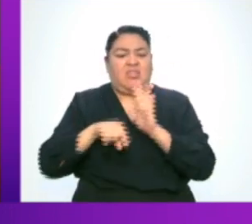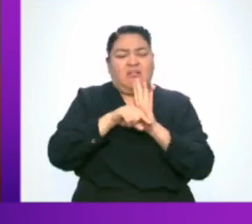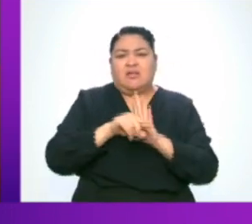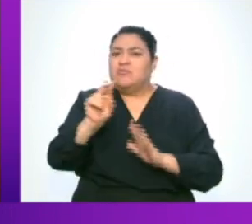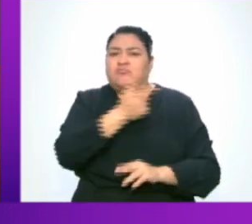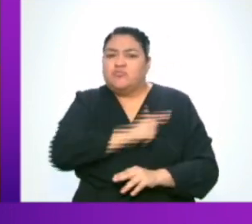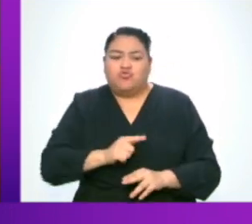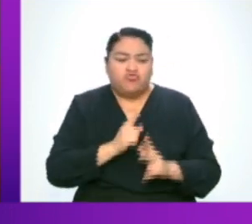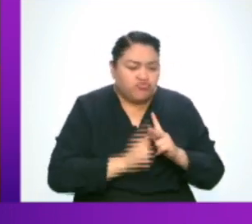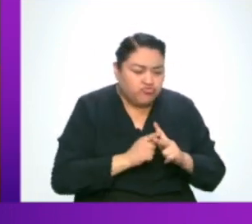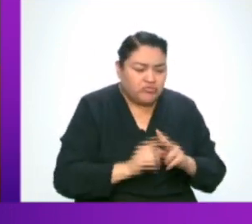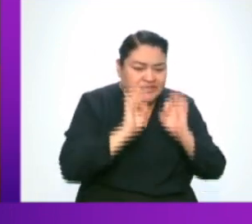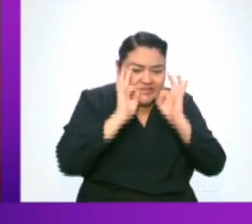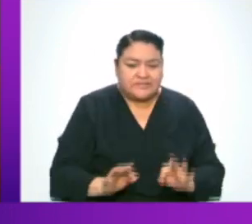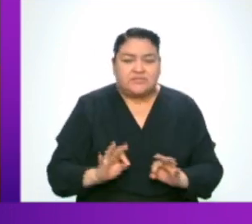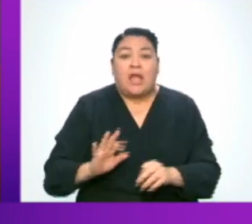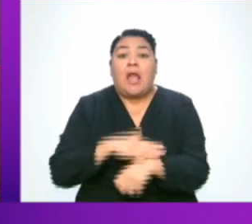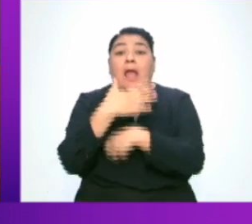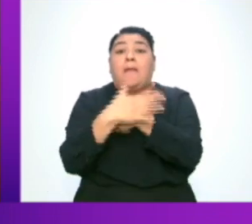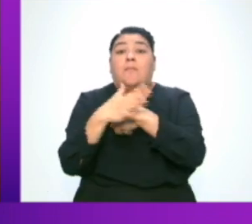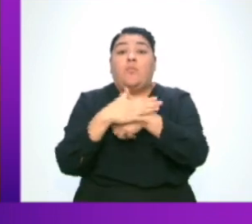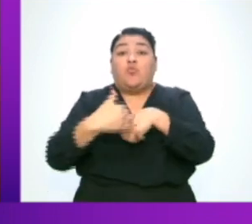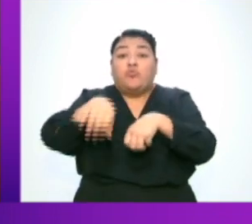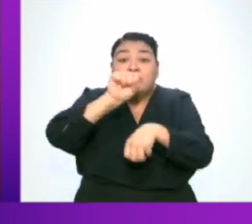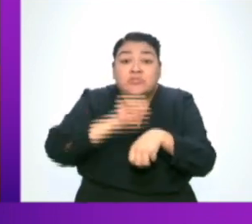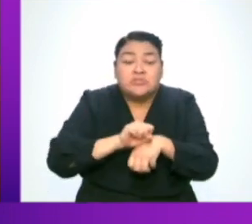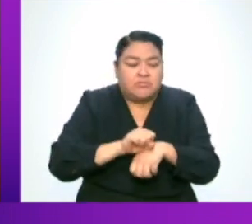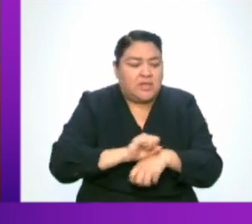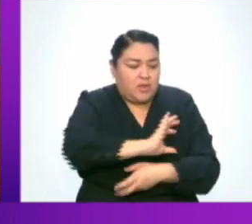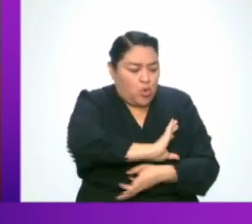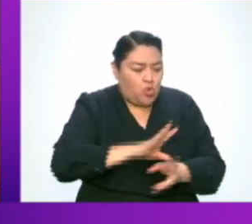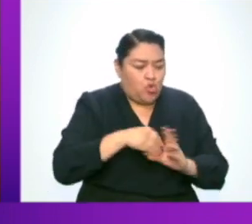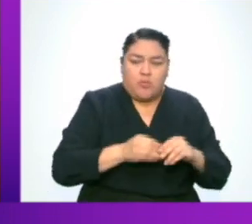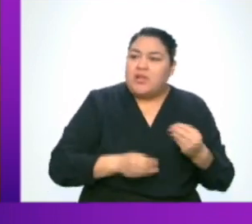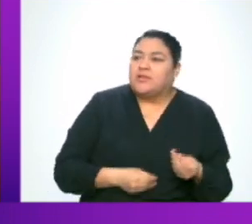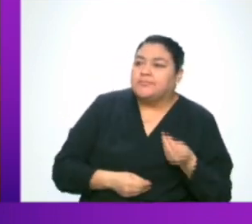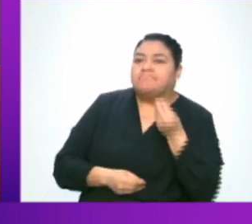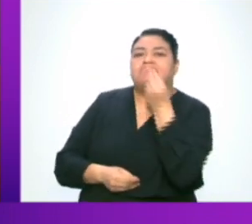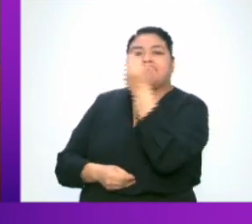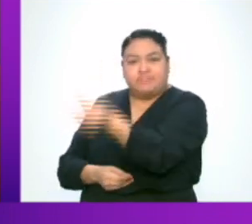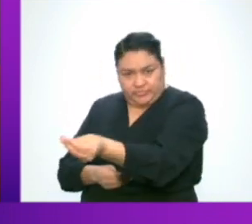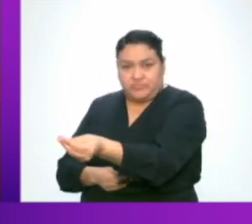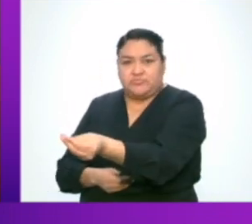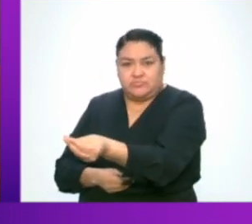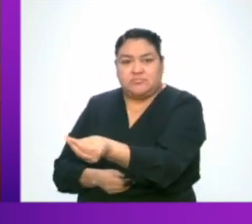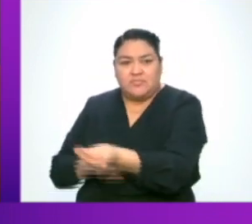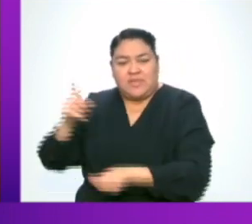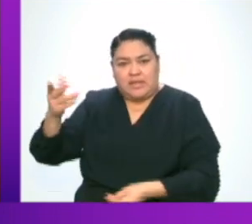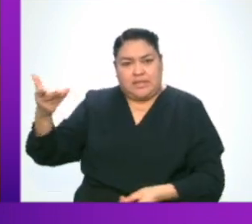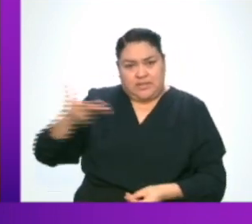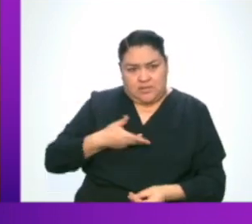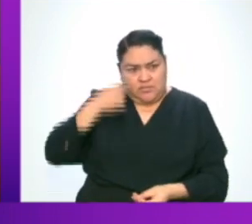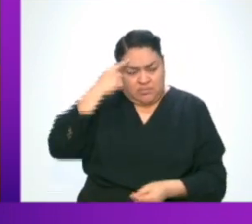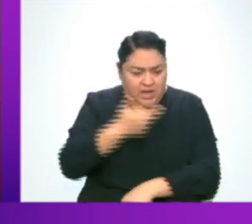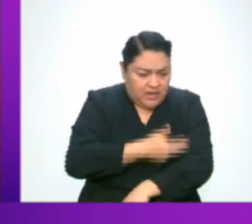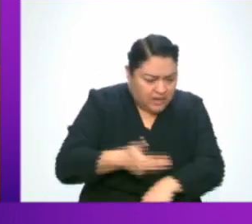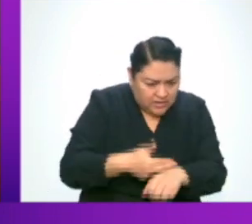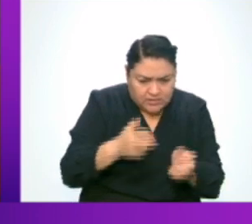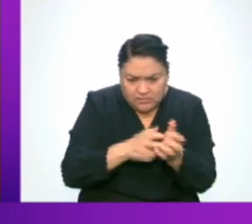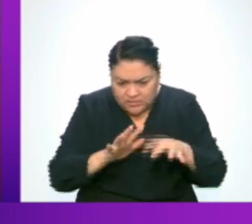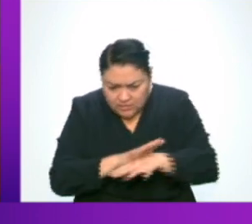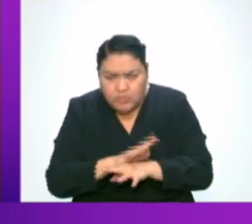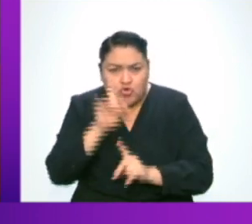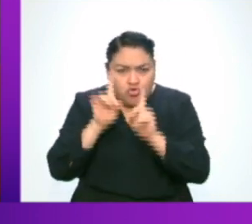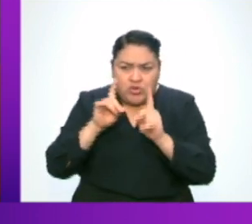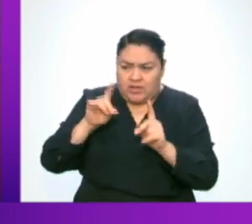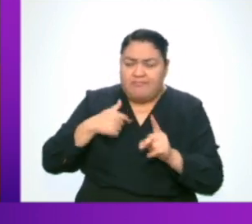números y pues Quedamos que la semana que entra le haremos llegar este documento eh que nos solicitó y algunas otras dudas